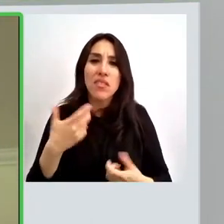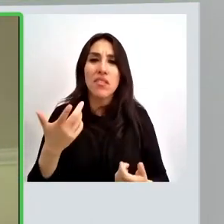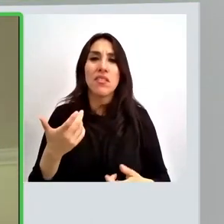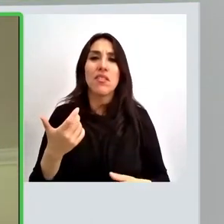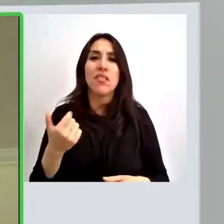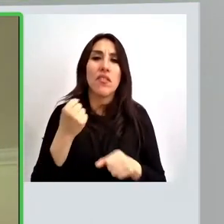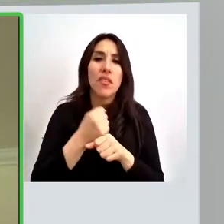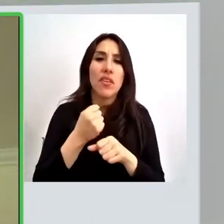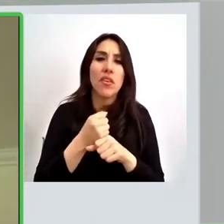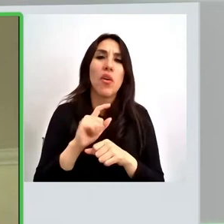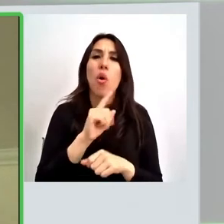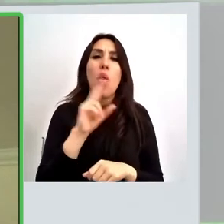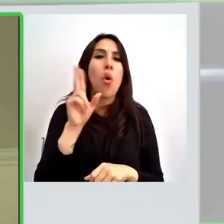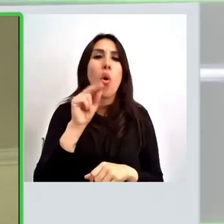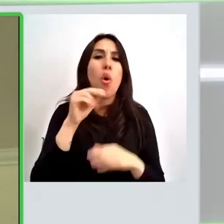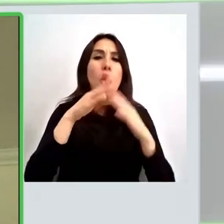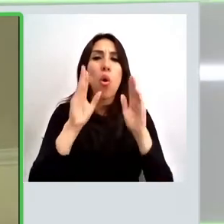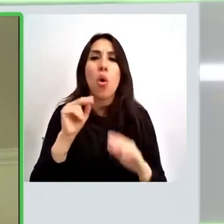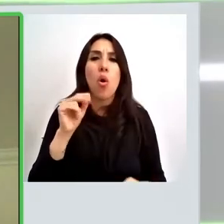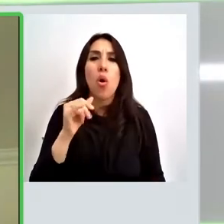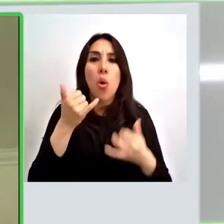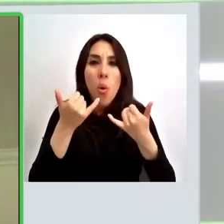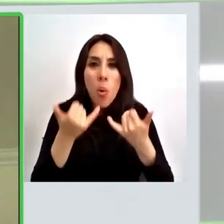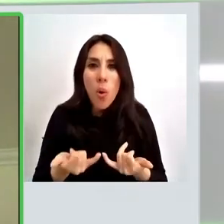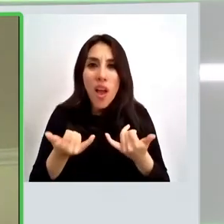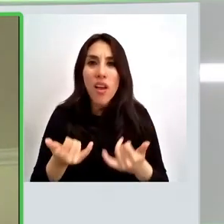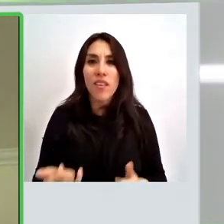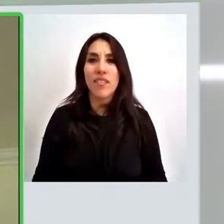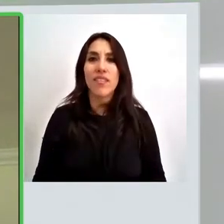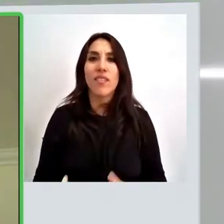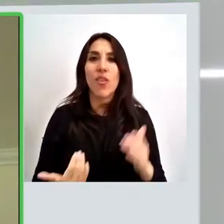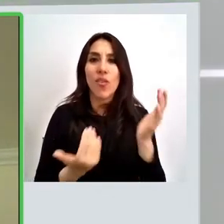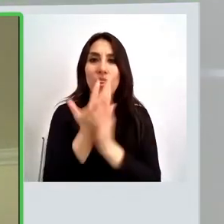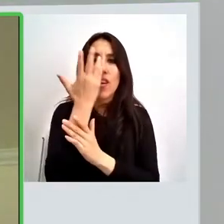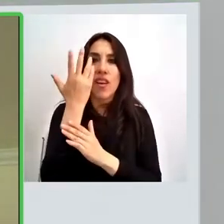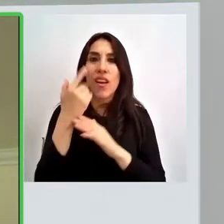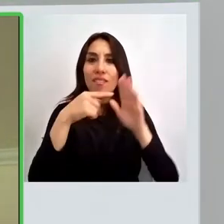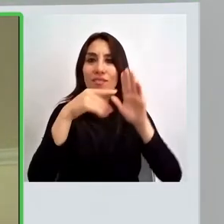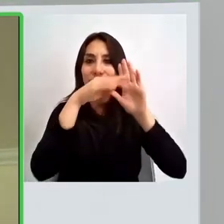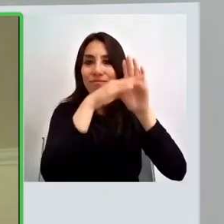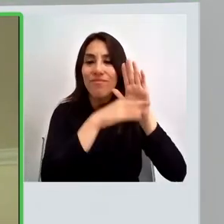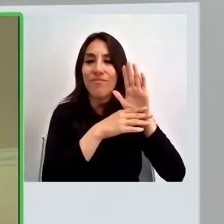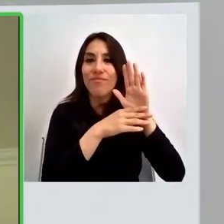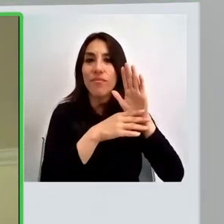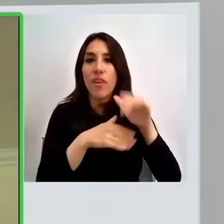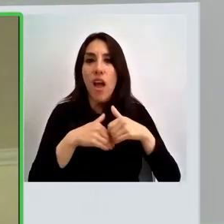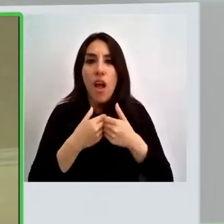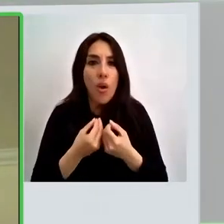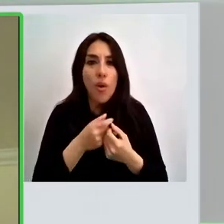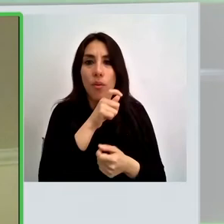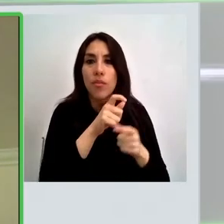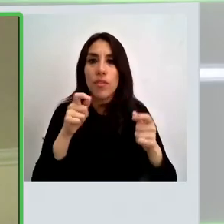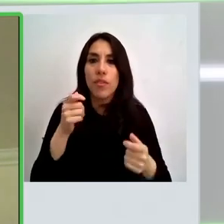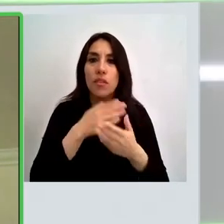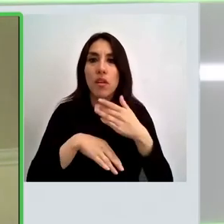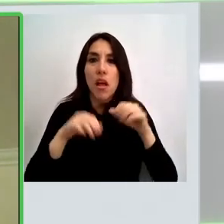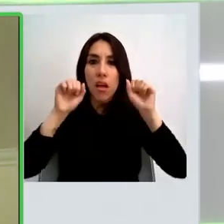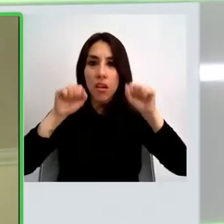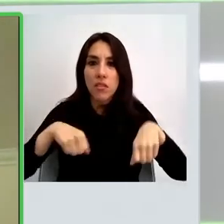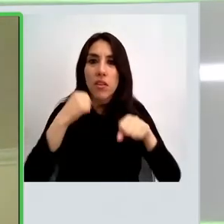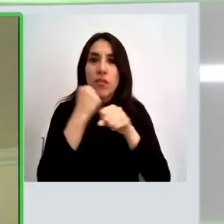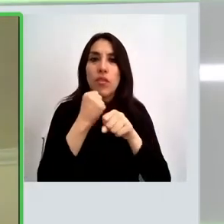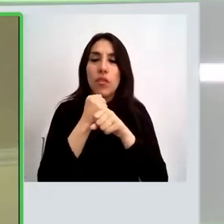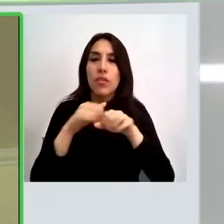mundial para que las personas con discapacidad puedan trabajar de manera remota desde sus hogares donde puedan tener